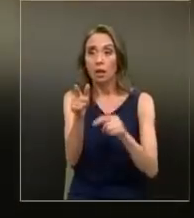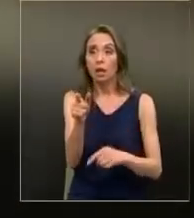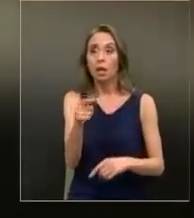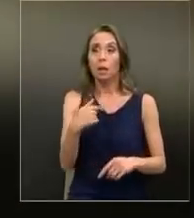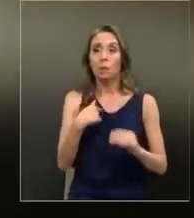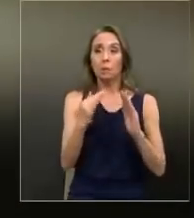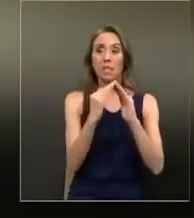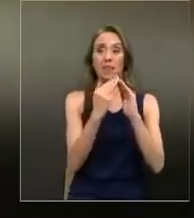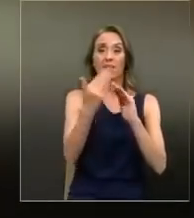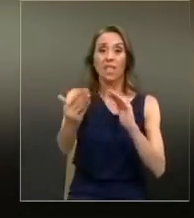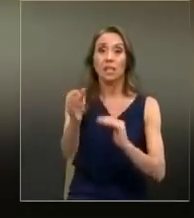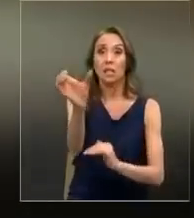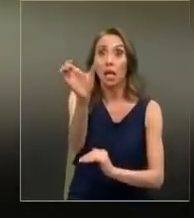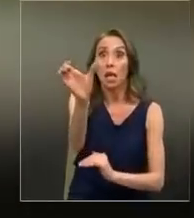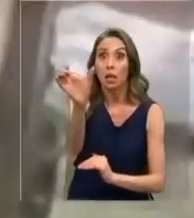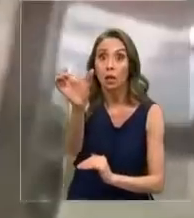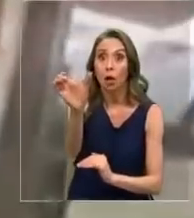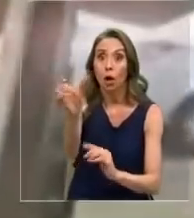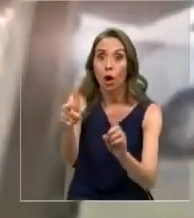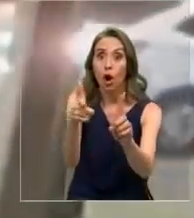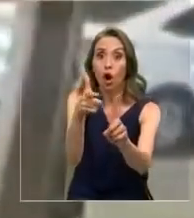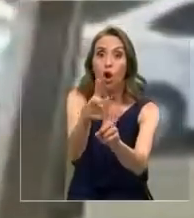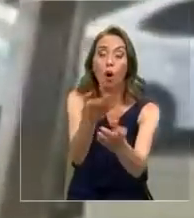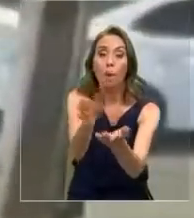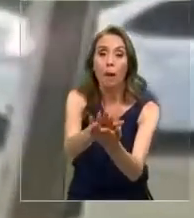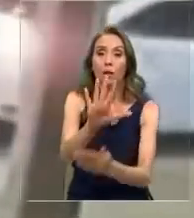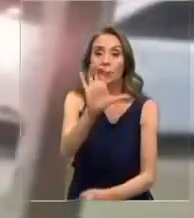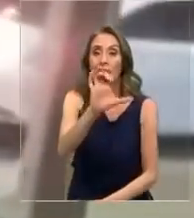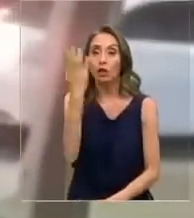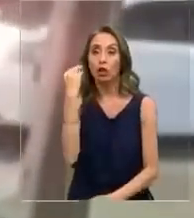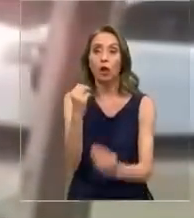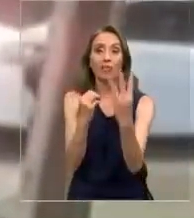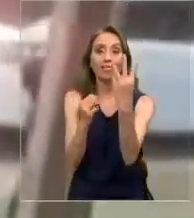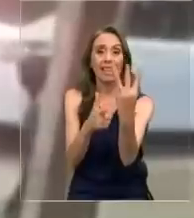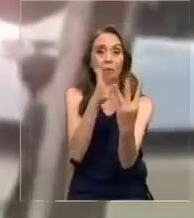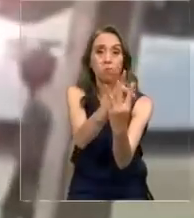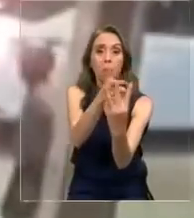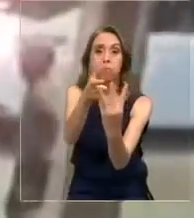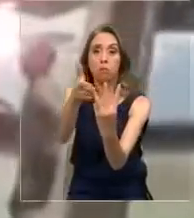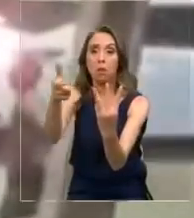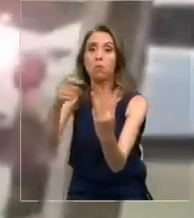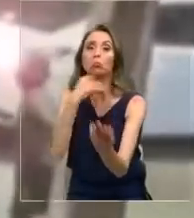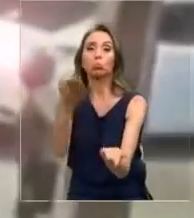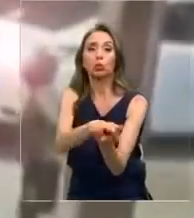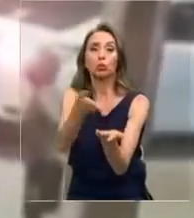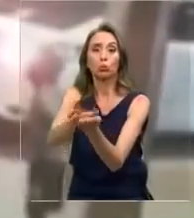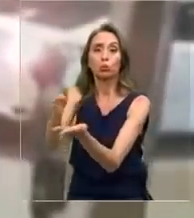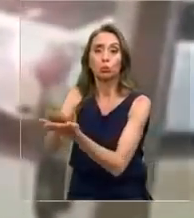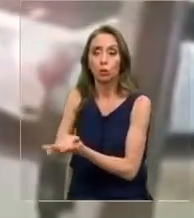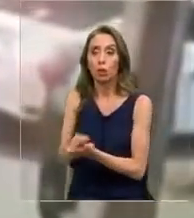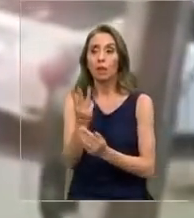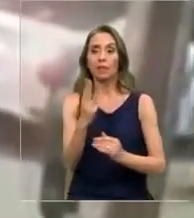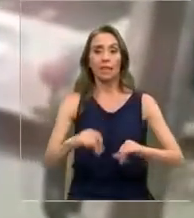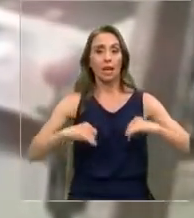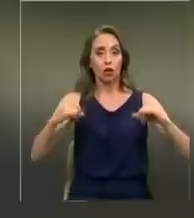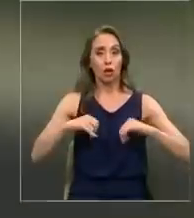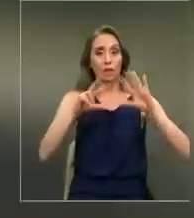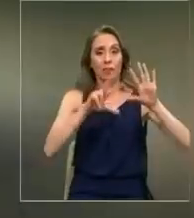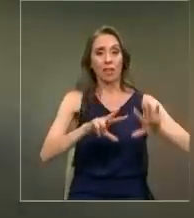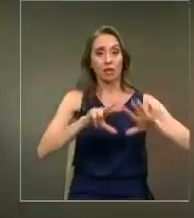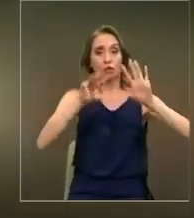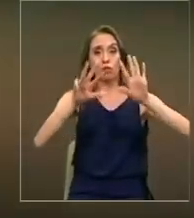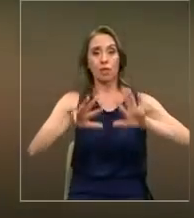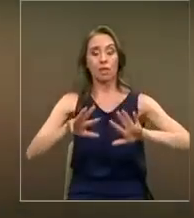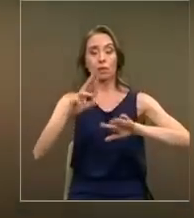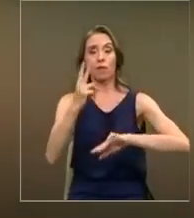Mataron a mi vecino. 5 de enero y un triple homicidio volvía a encender las alarmas. 3 jóvenes de